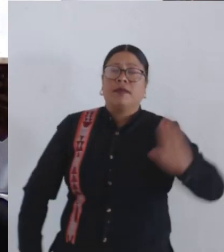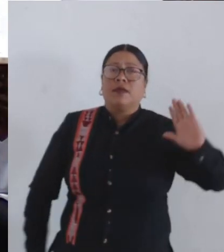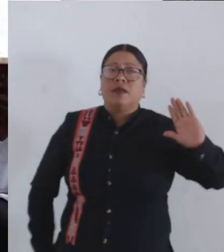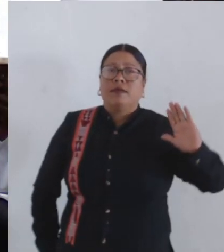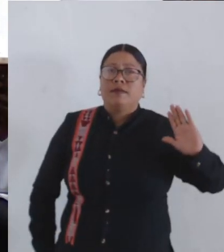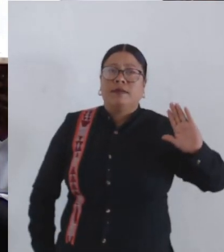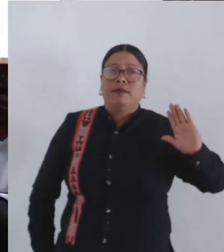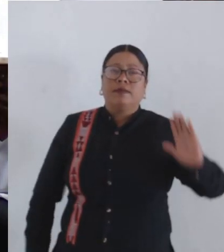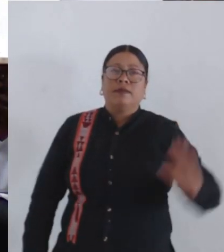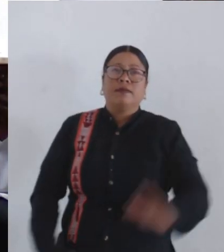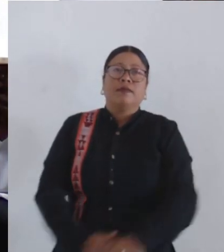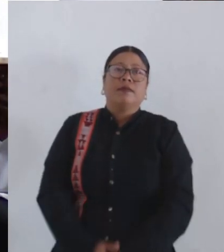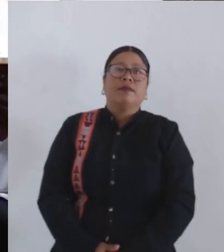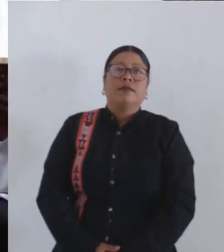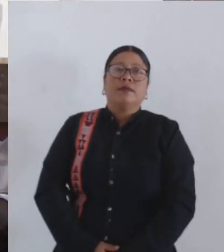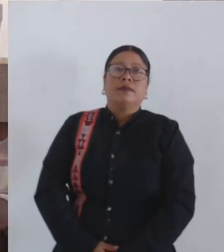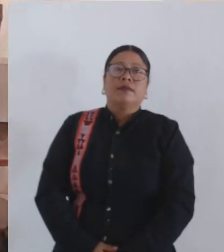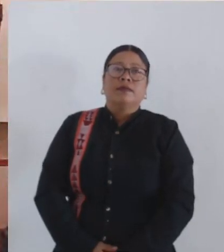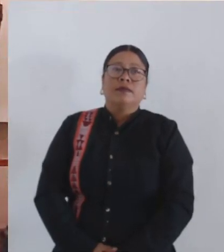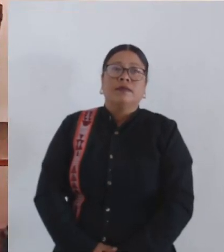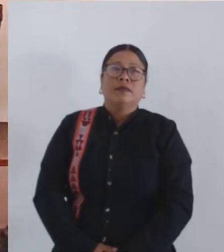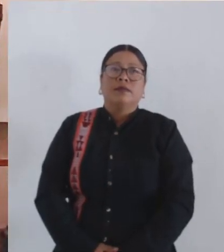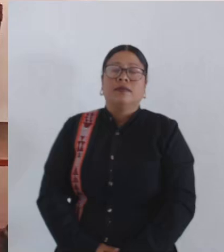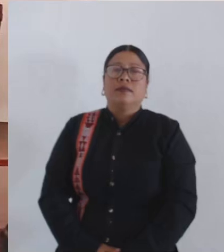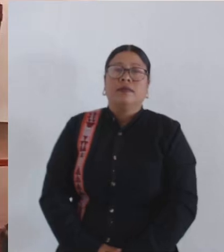aprobación, sírvanse levantar la mano.